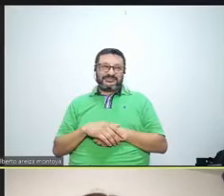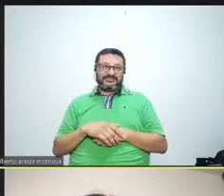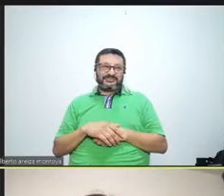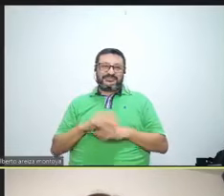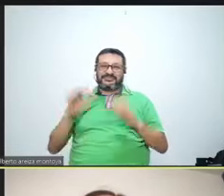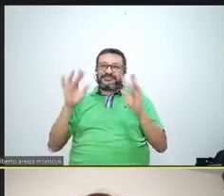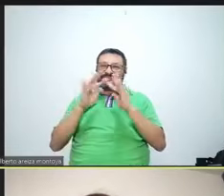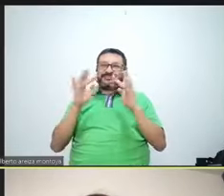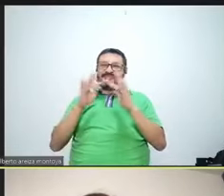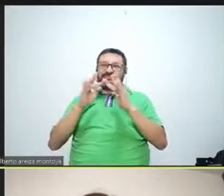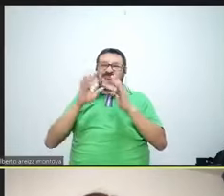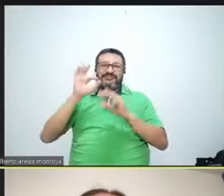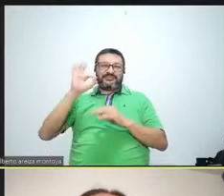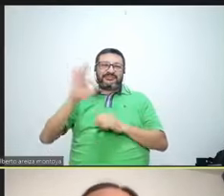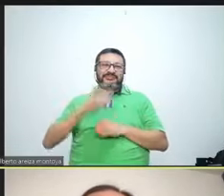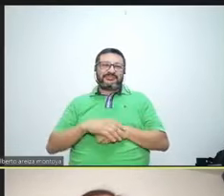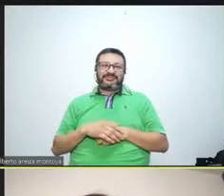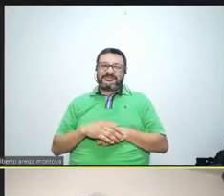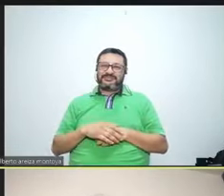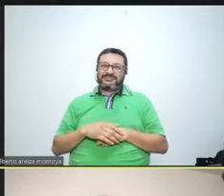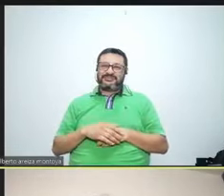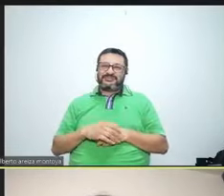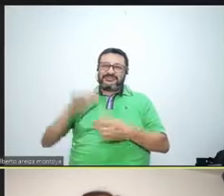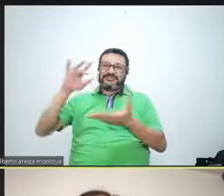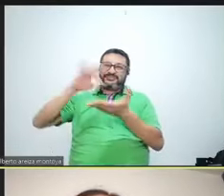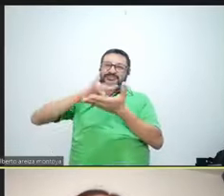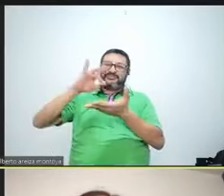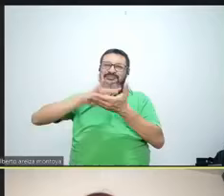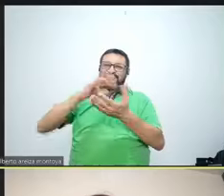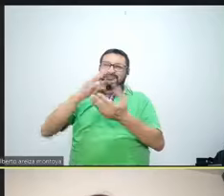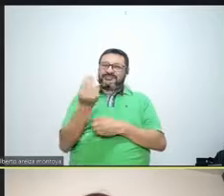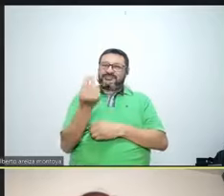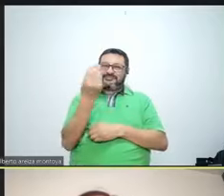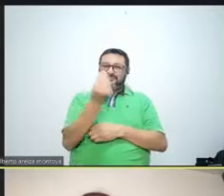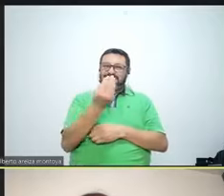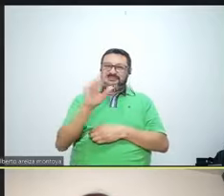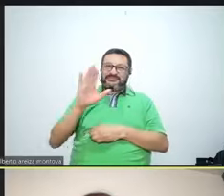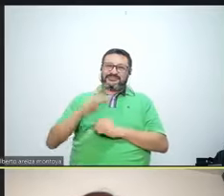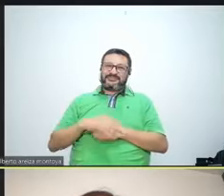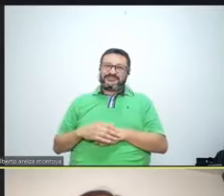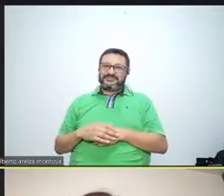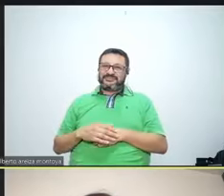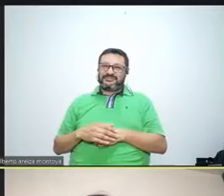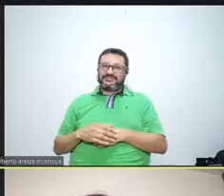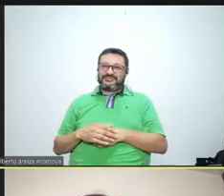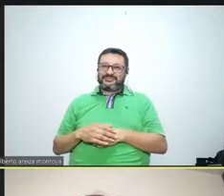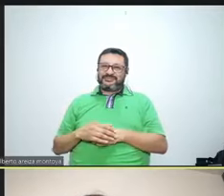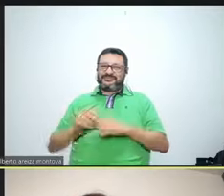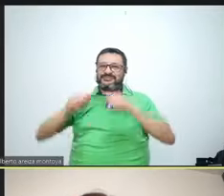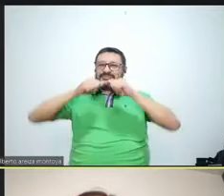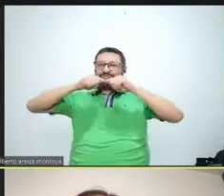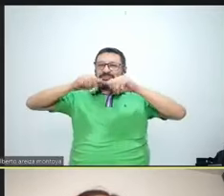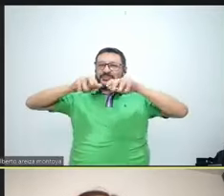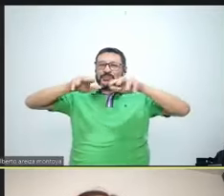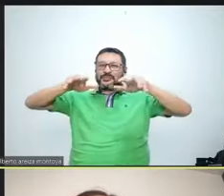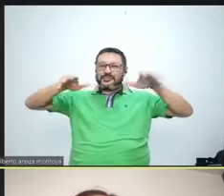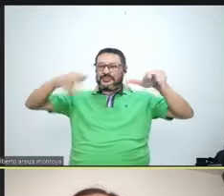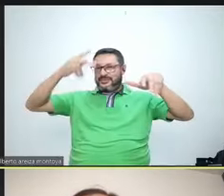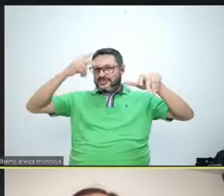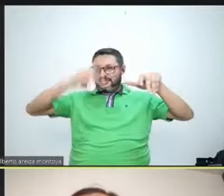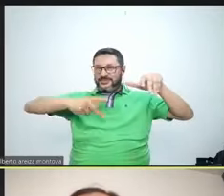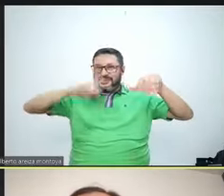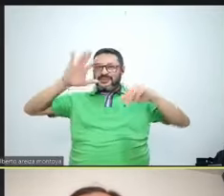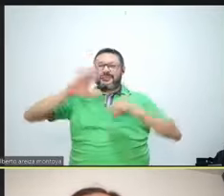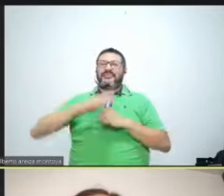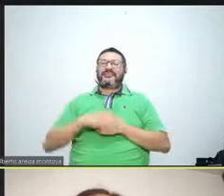Facebook el enlace del programa o en sus grupos de WhatsApp, y así podamos llegar a más personas con la historia de esta